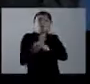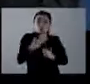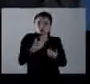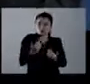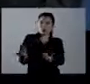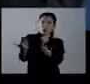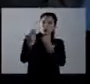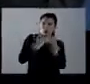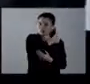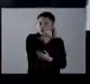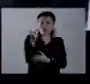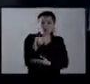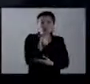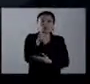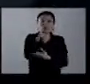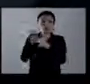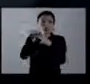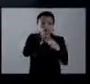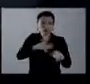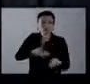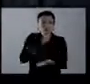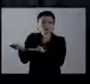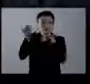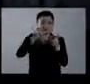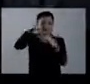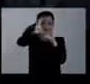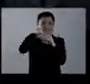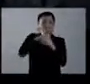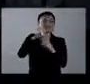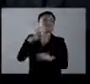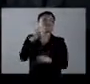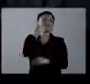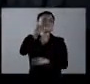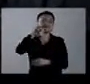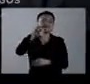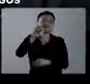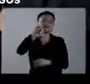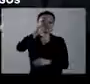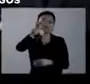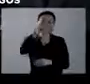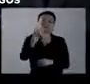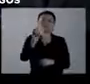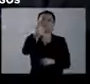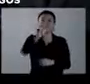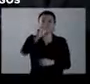gran apoyo en el Parlamento. Por eso quiero invitarlos a votar por Rabindranath Quinteros